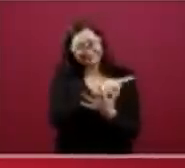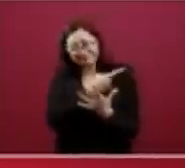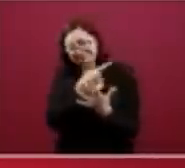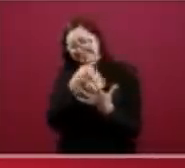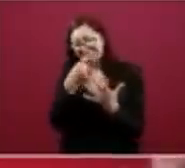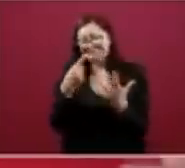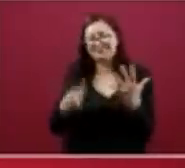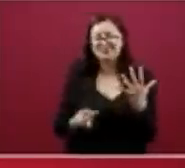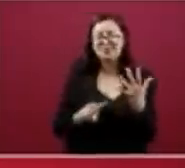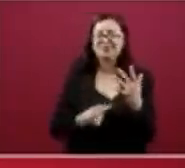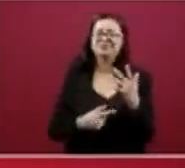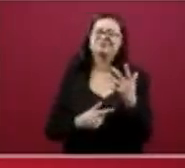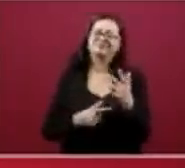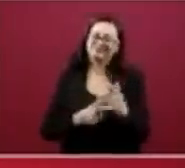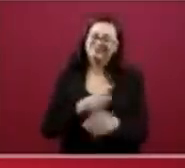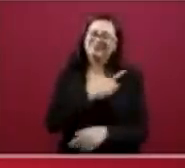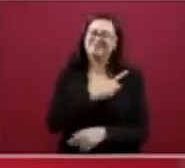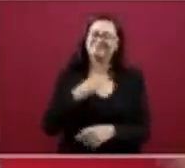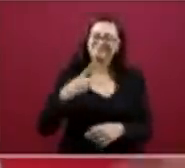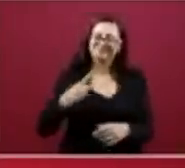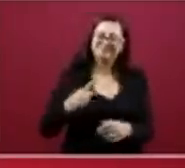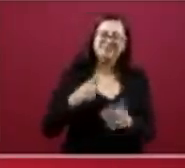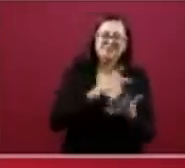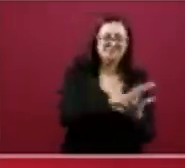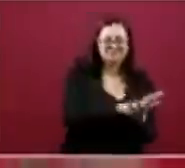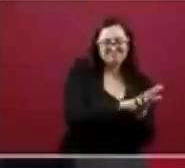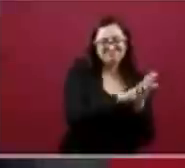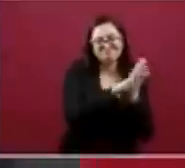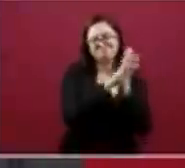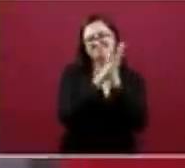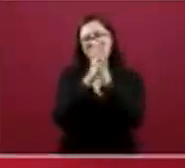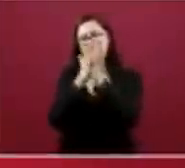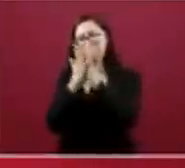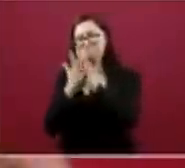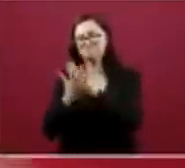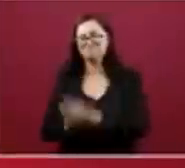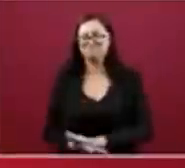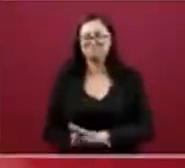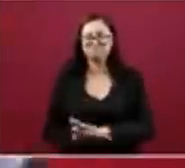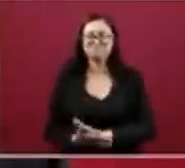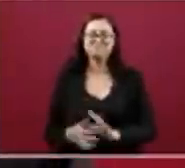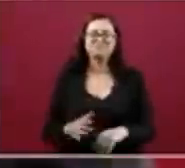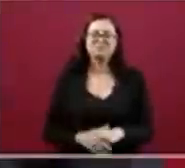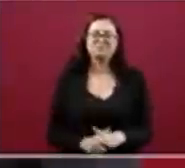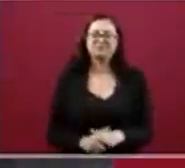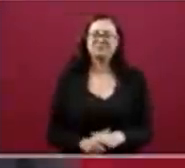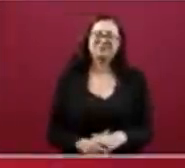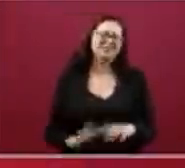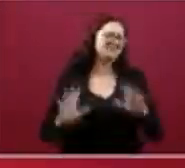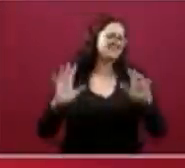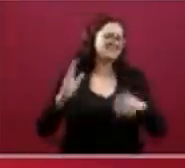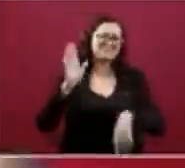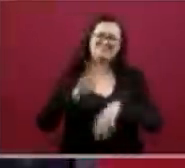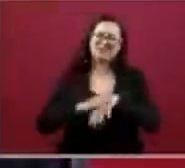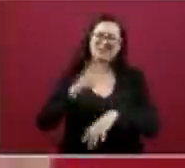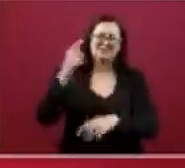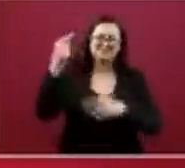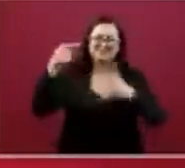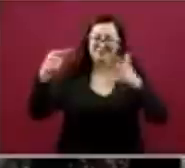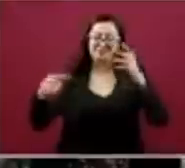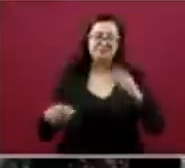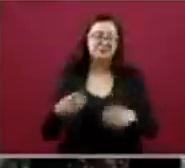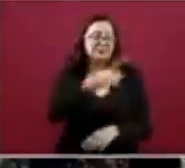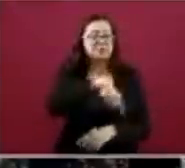tiene que irse dando como parte de la transformación. Miren, entre otras cosas, los tecnócratas.